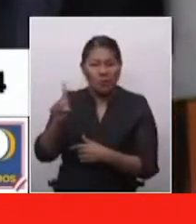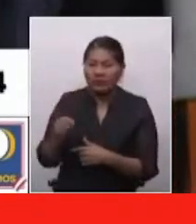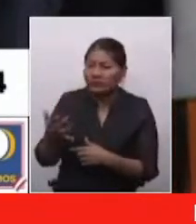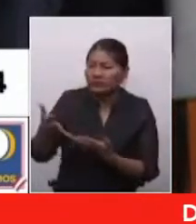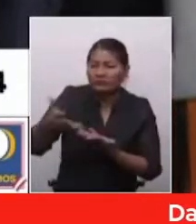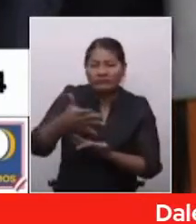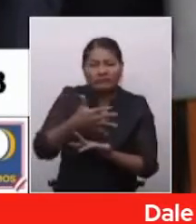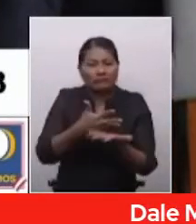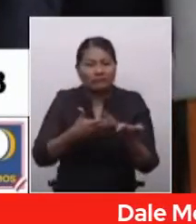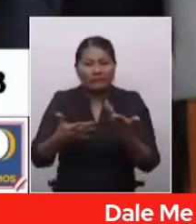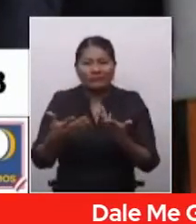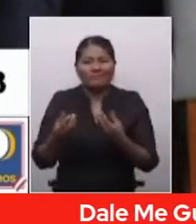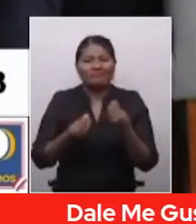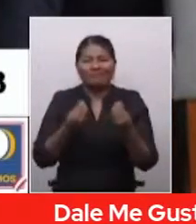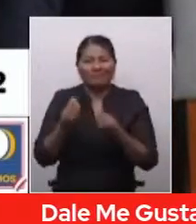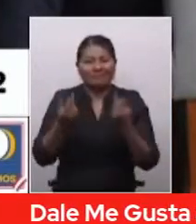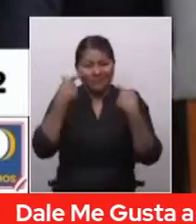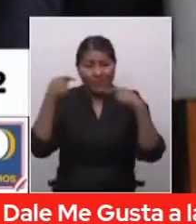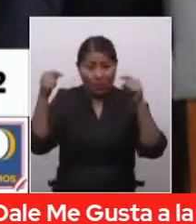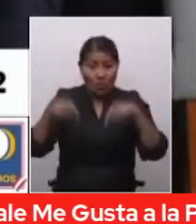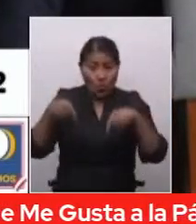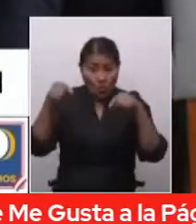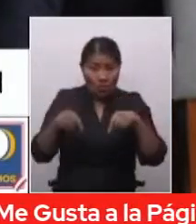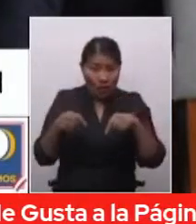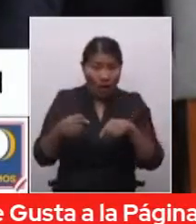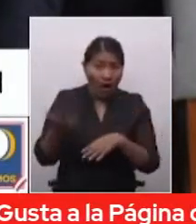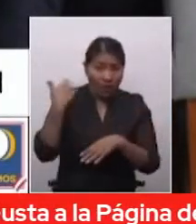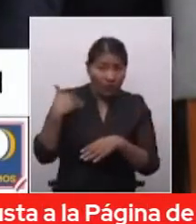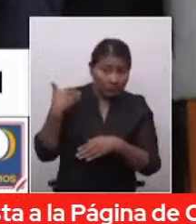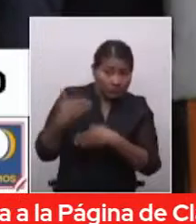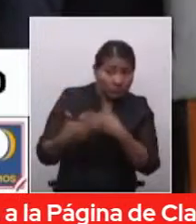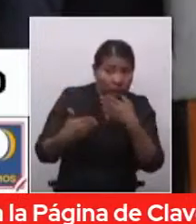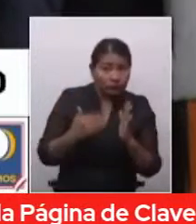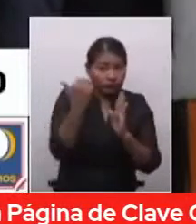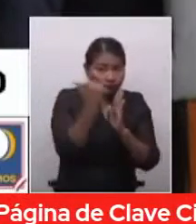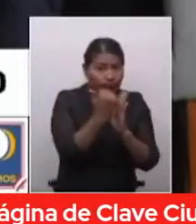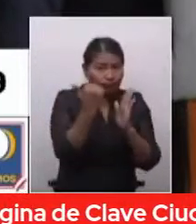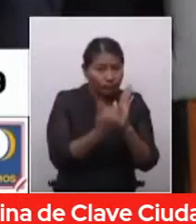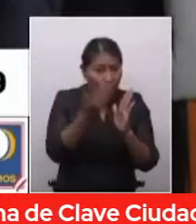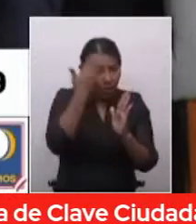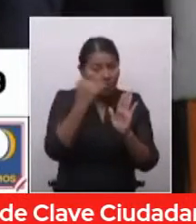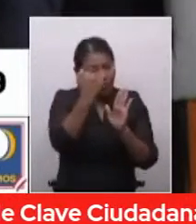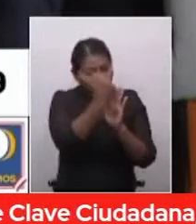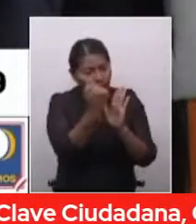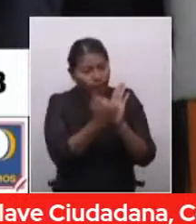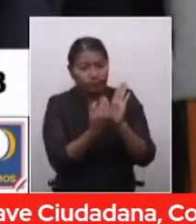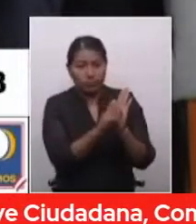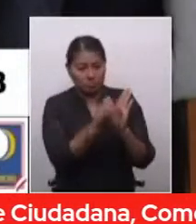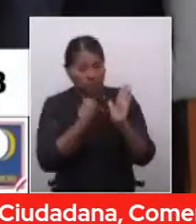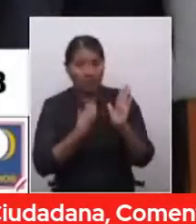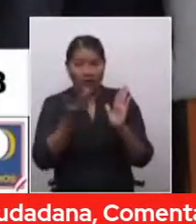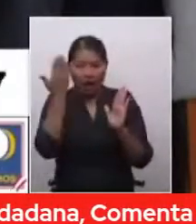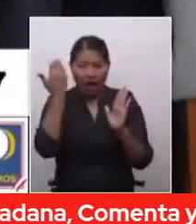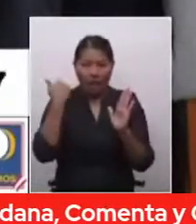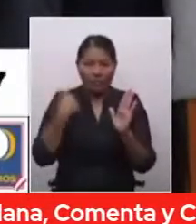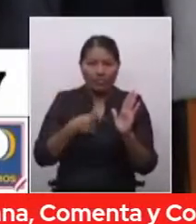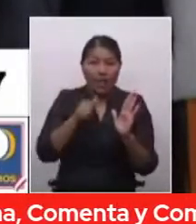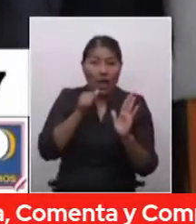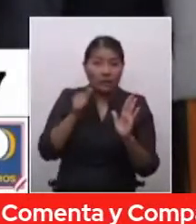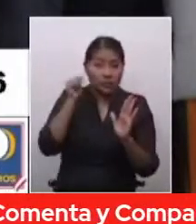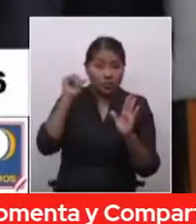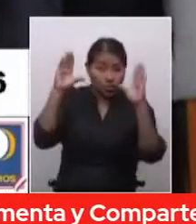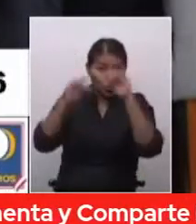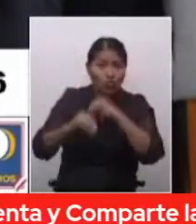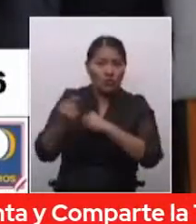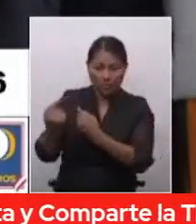aquí, a propósito, no se ha seguido el formato que se nos dijo el día de anoche y